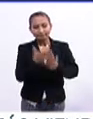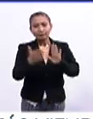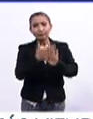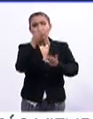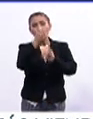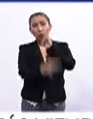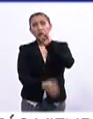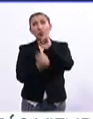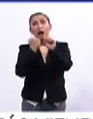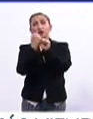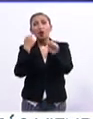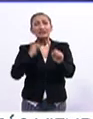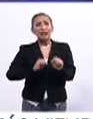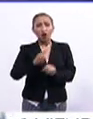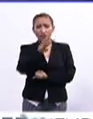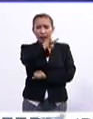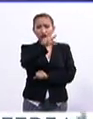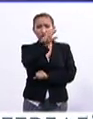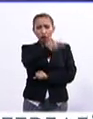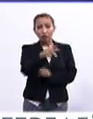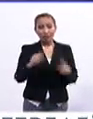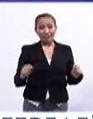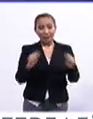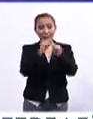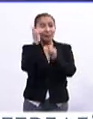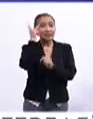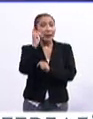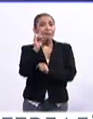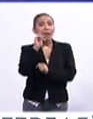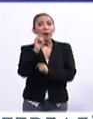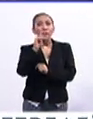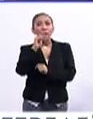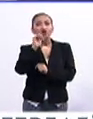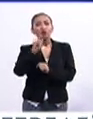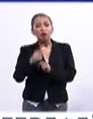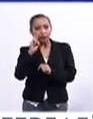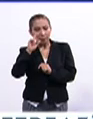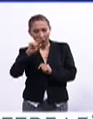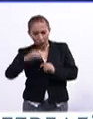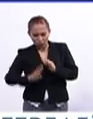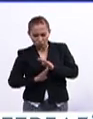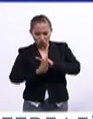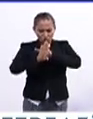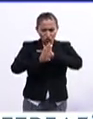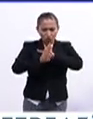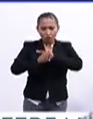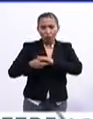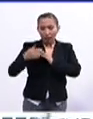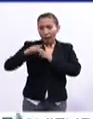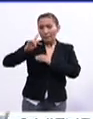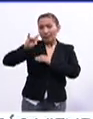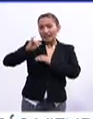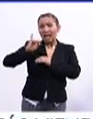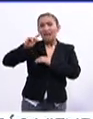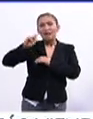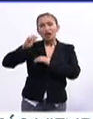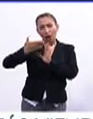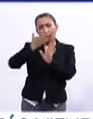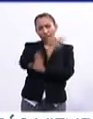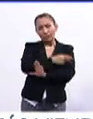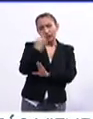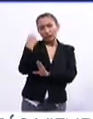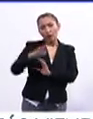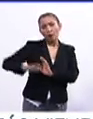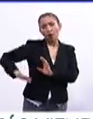en la última década del siglo XVIII, el Templo de San Pedro Apóstol sobresale de las aguas de la presa El Infiernillo, en lo que alguna